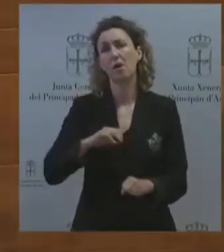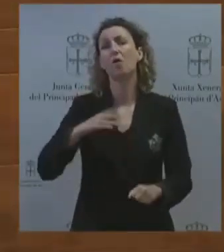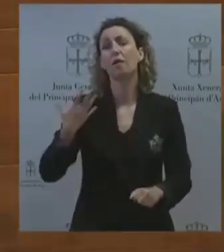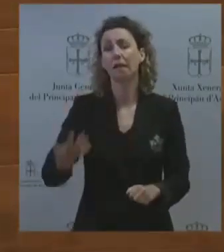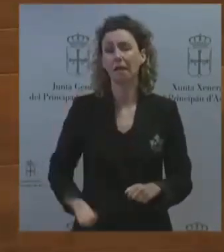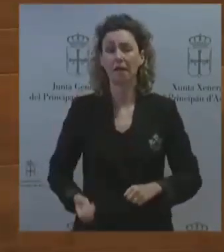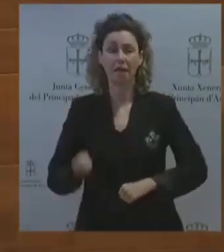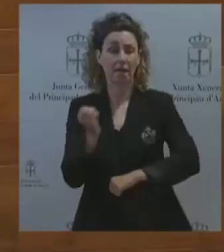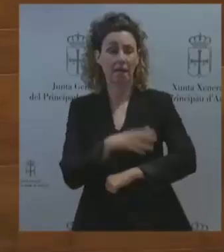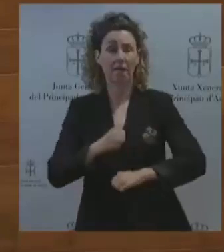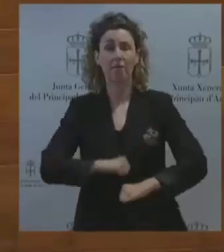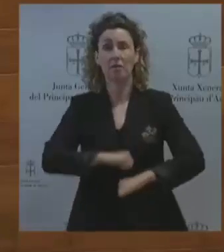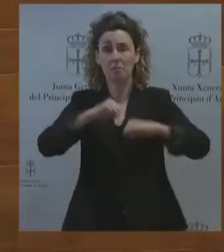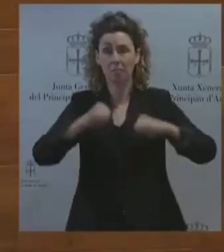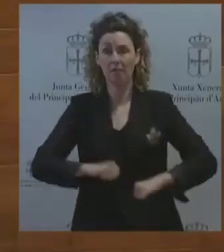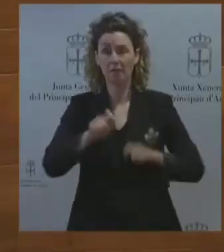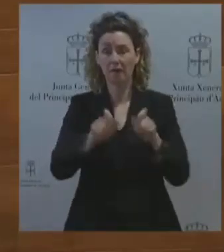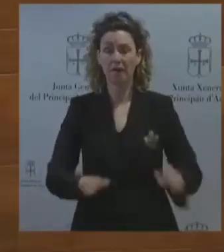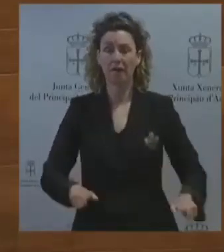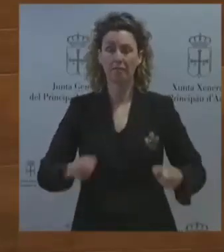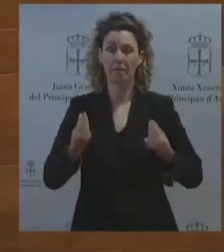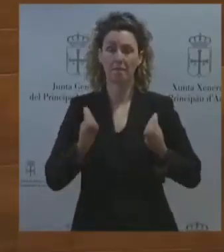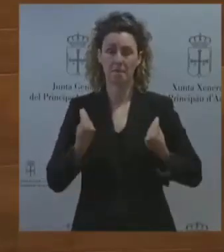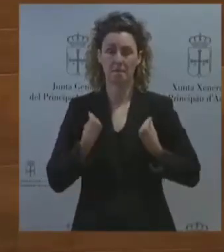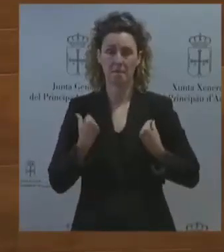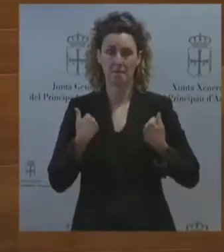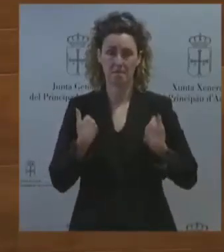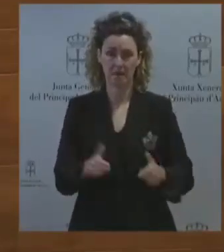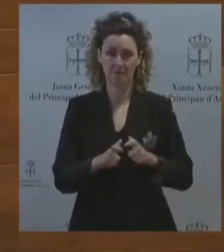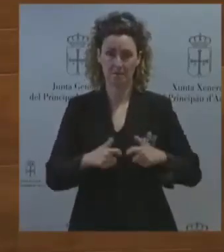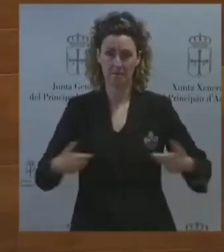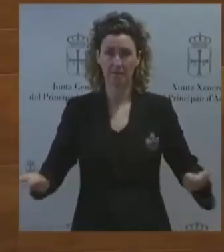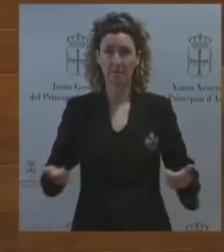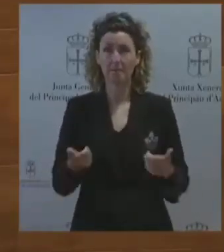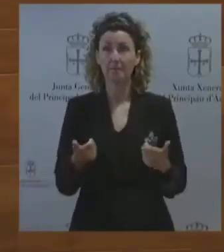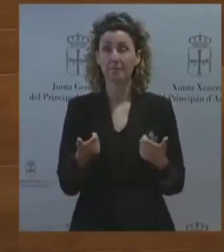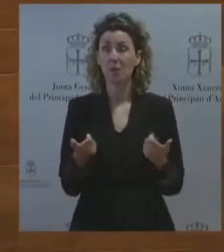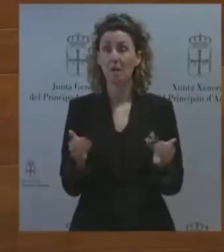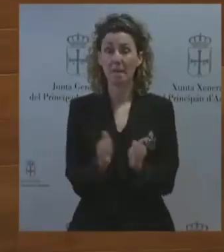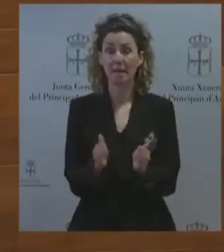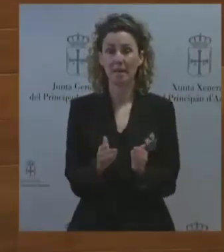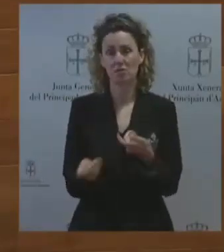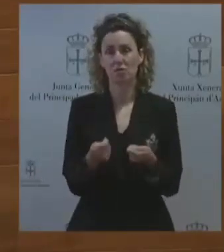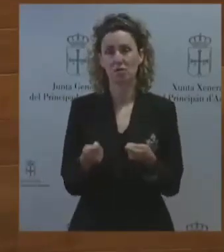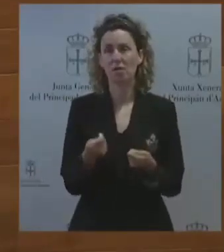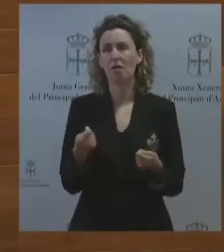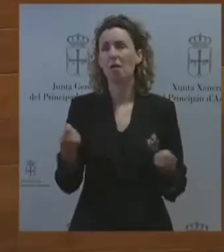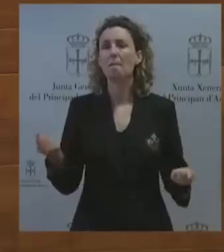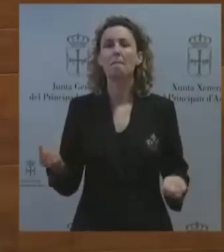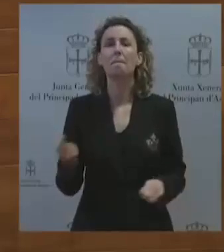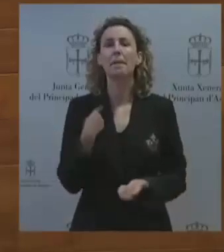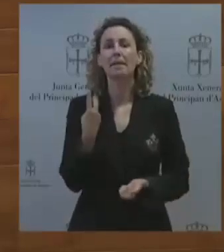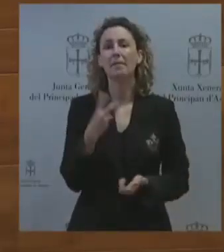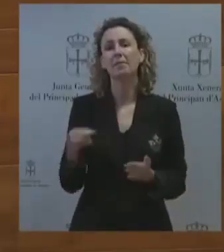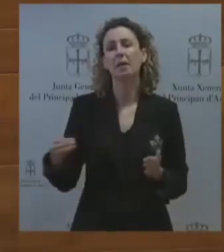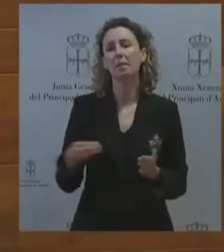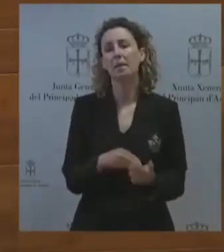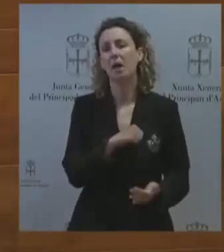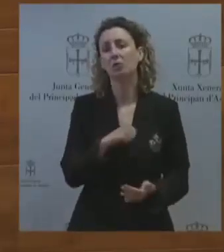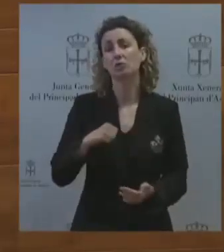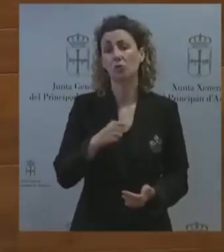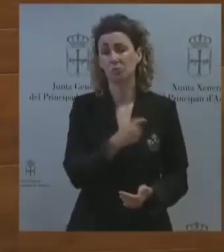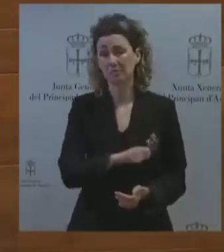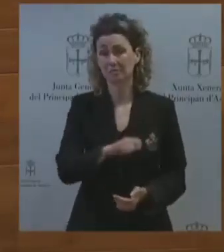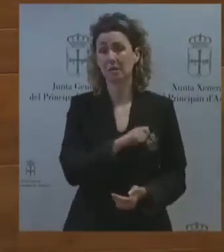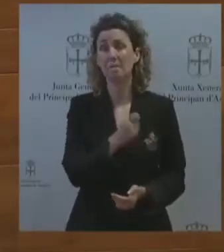este año, señor Barbón, el pequeño comercio ha perdido 20.000 autónomos en todo el país, 1.200 de ellos aquí en